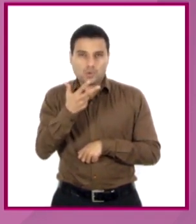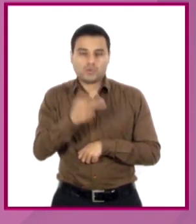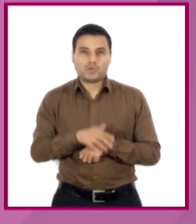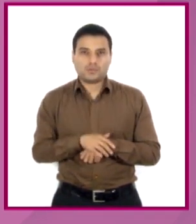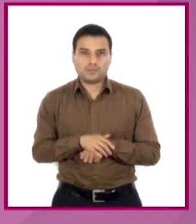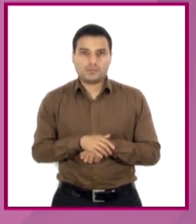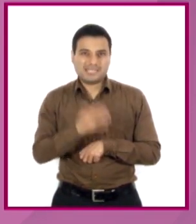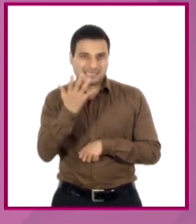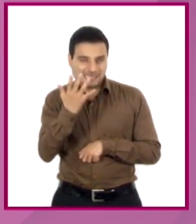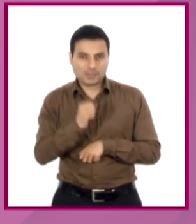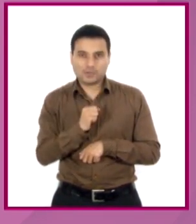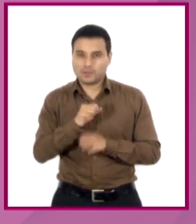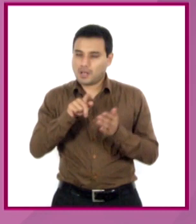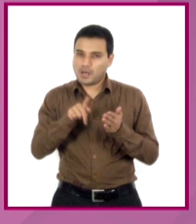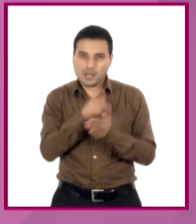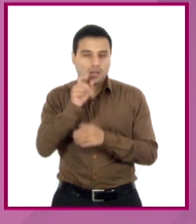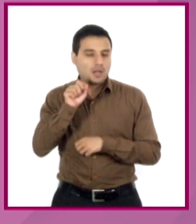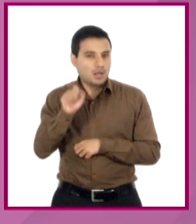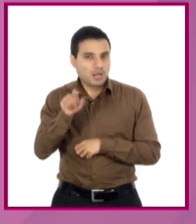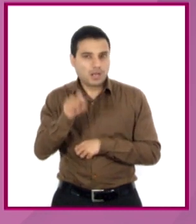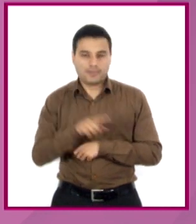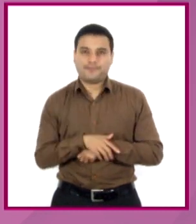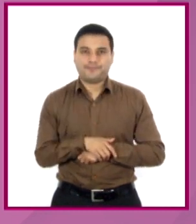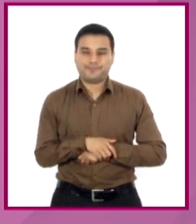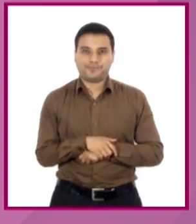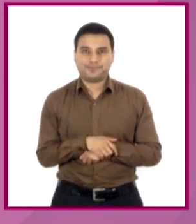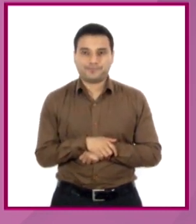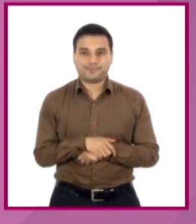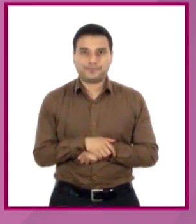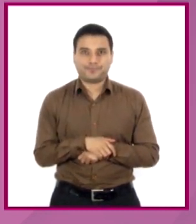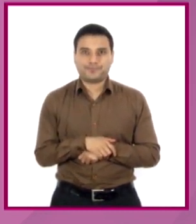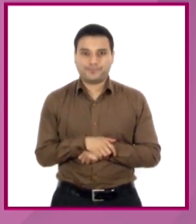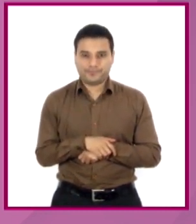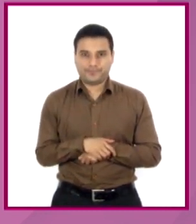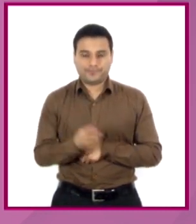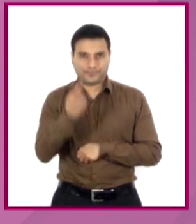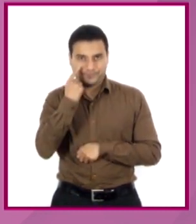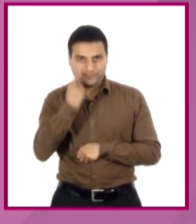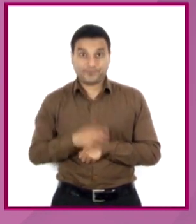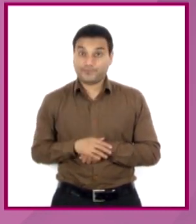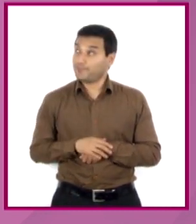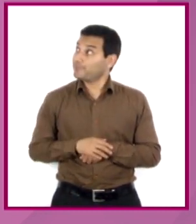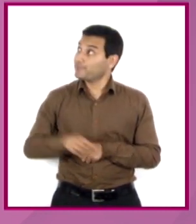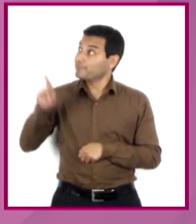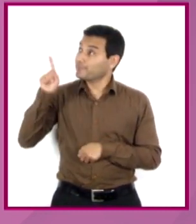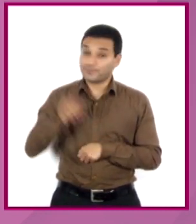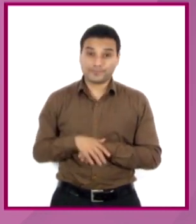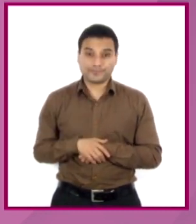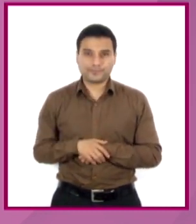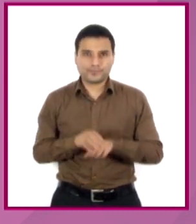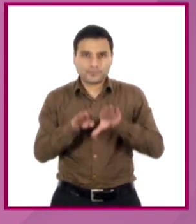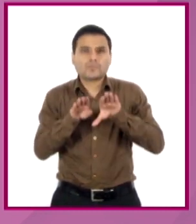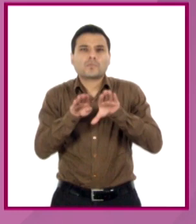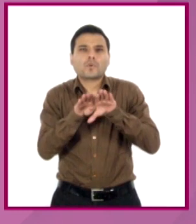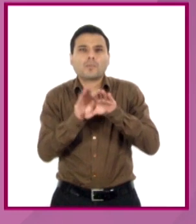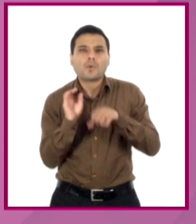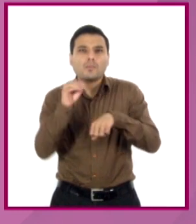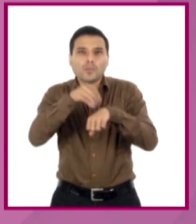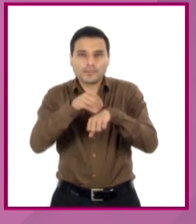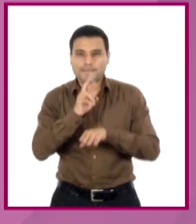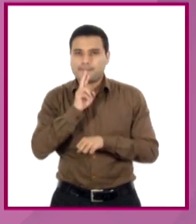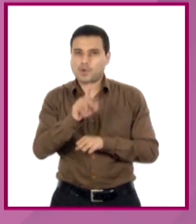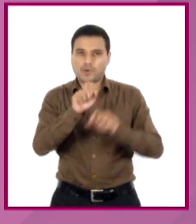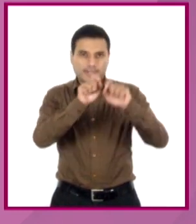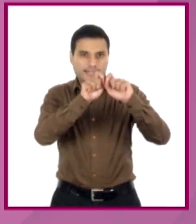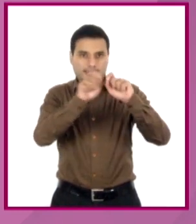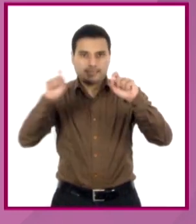8, 5 y así de manera infinita. Para distinguir este periodo, se coloca una línea encima de las cifras